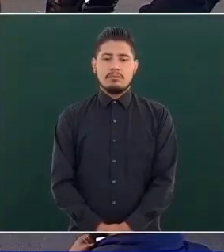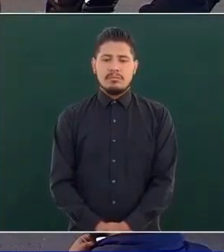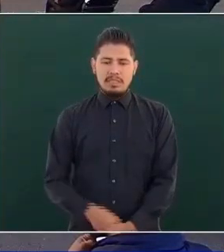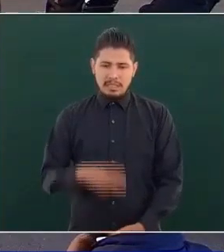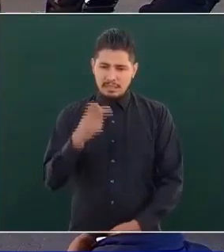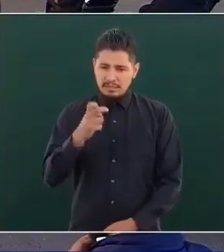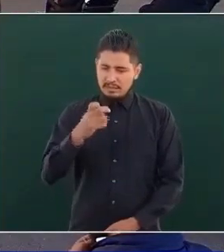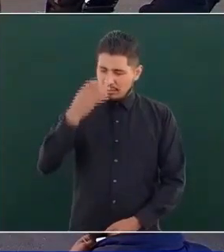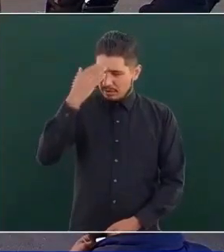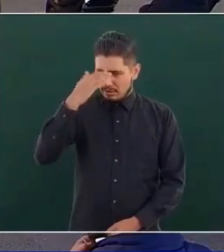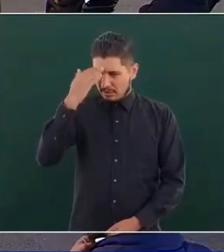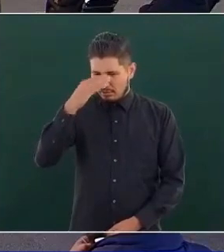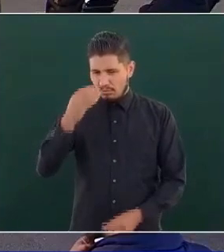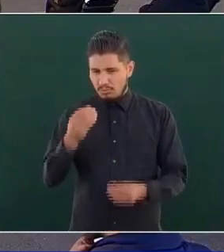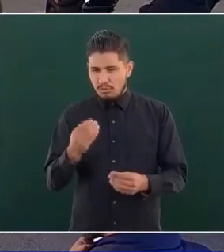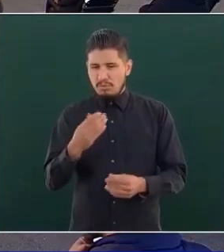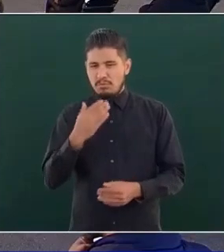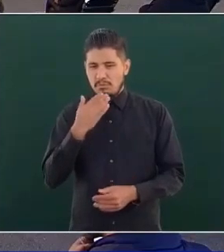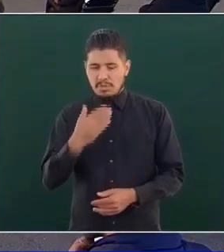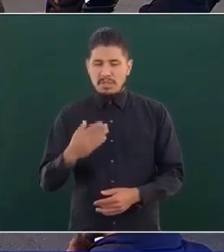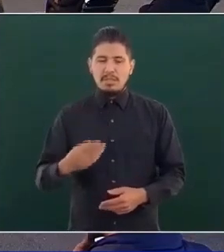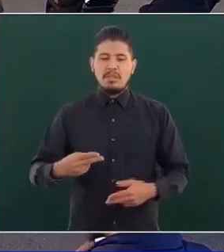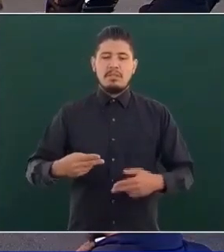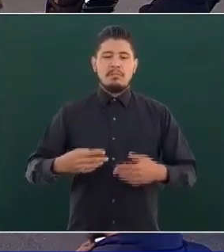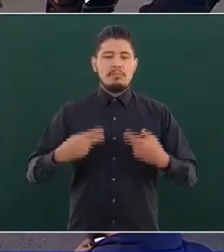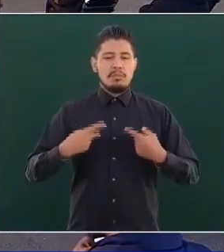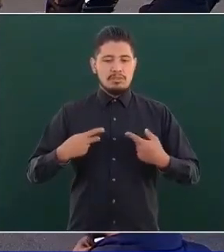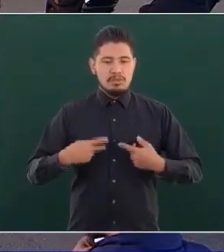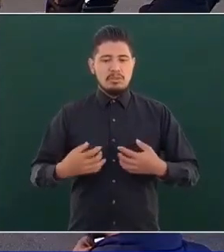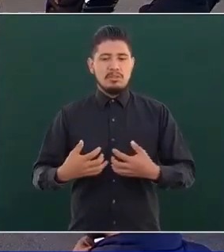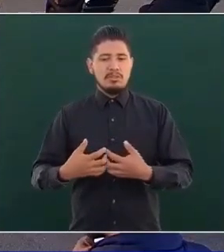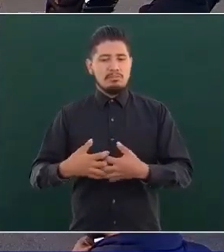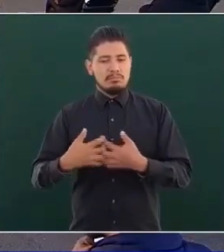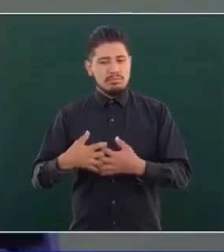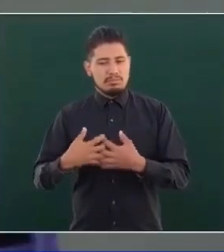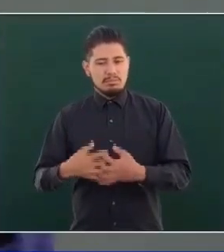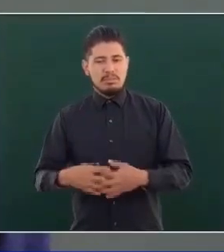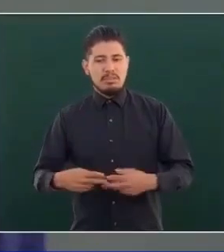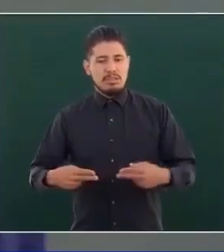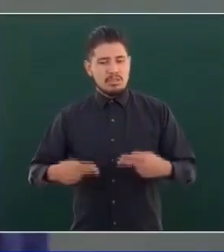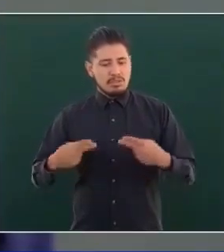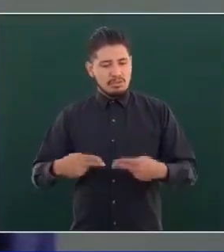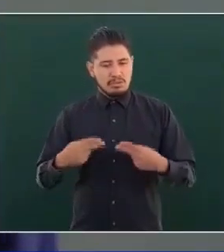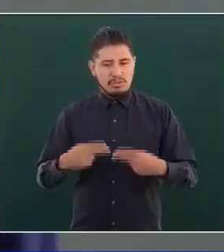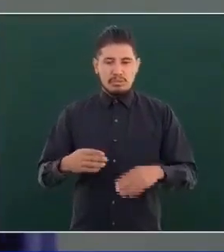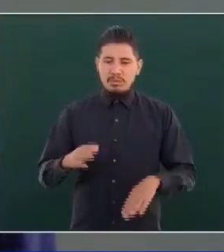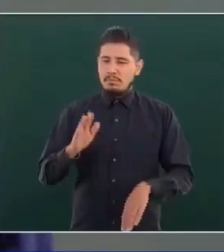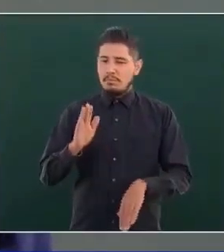Esto lo saben muy bien los empresarios, los más